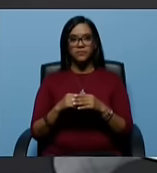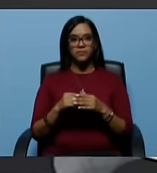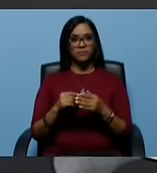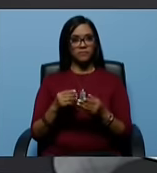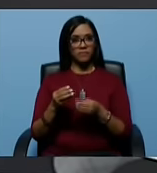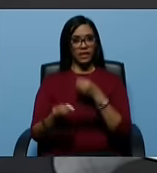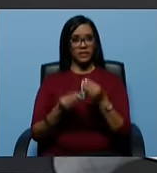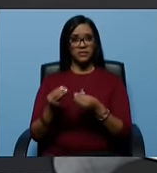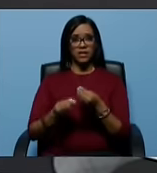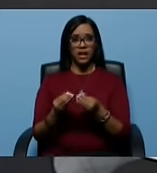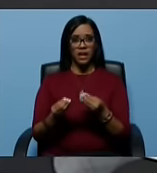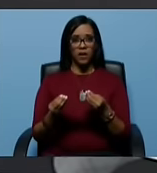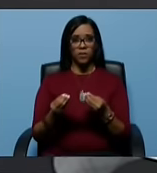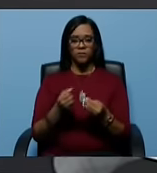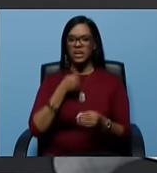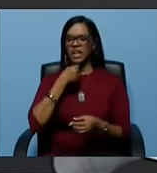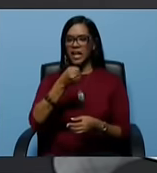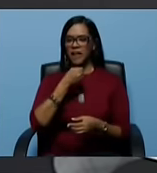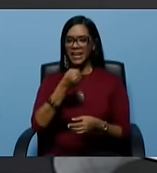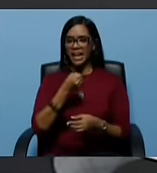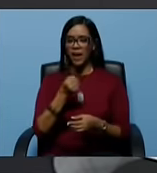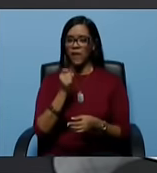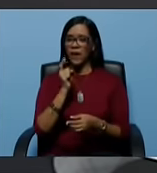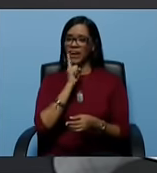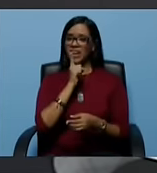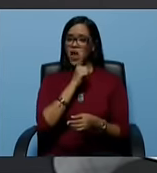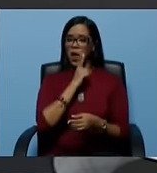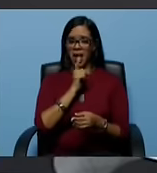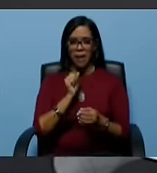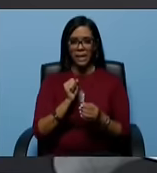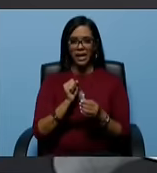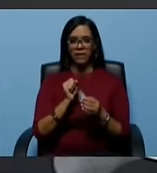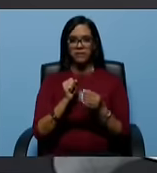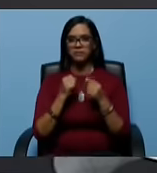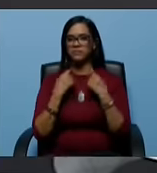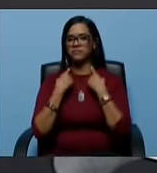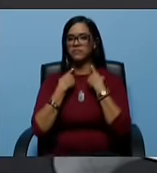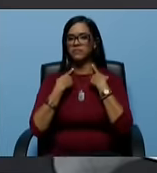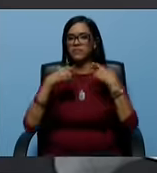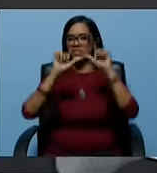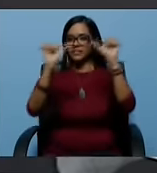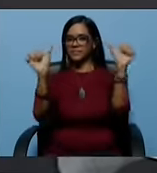Hicieron entrevistas con lo que ellos llaman influencers.